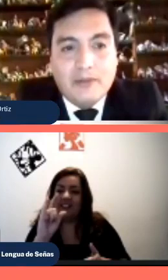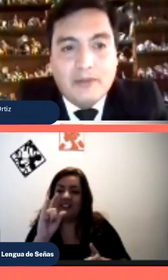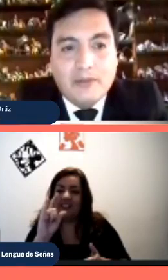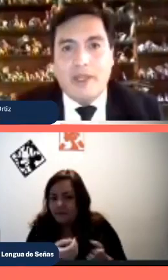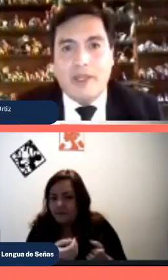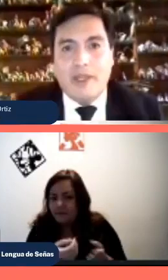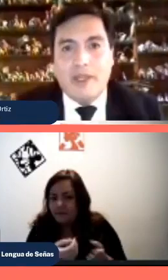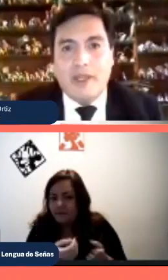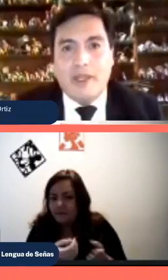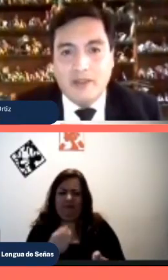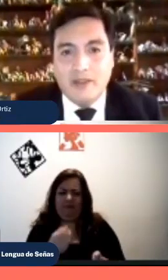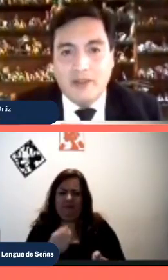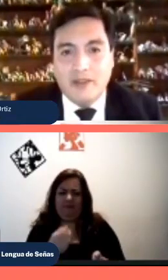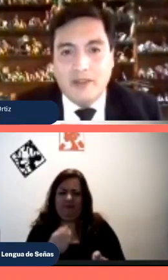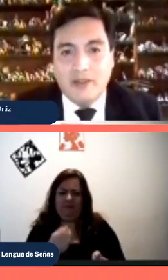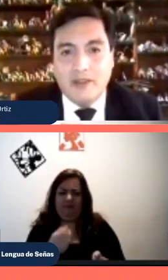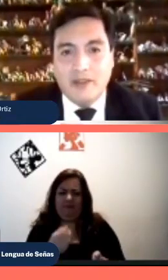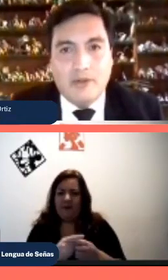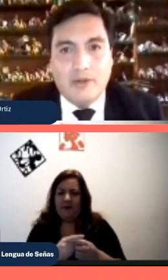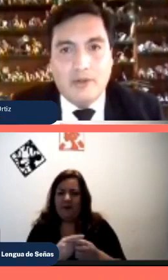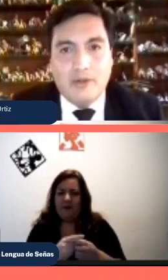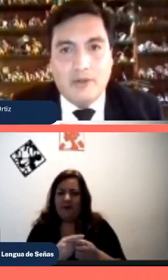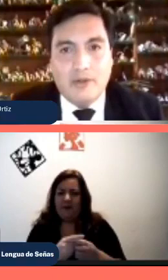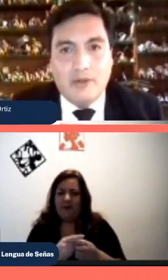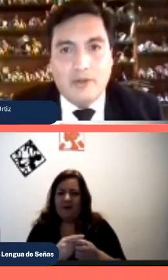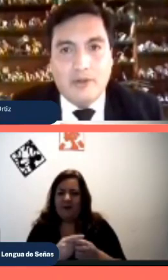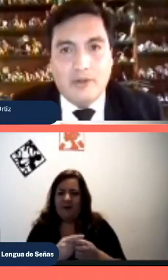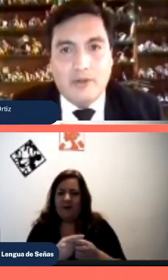un rompecabezas paleontológico.